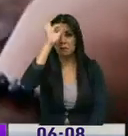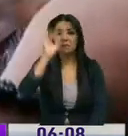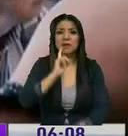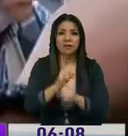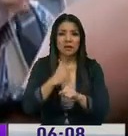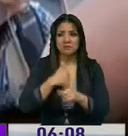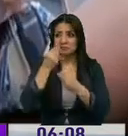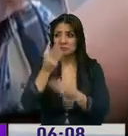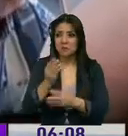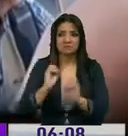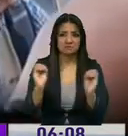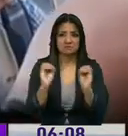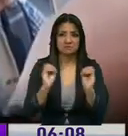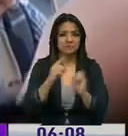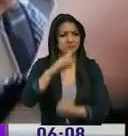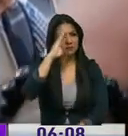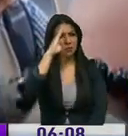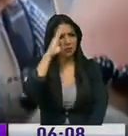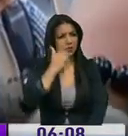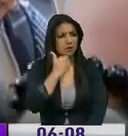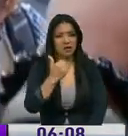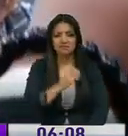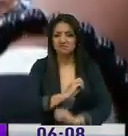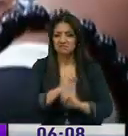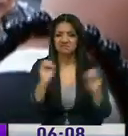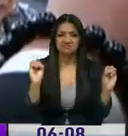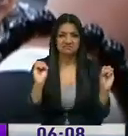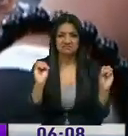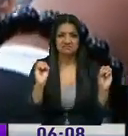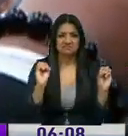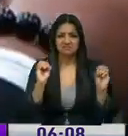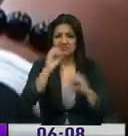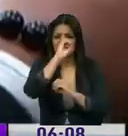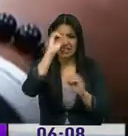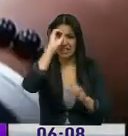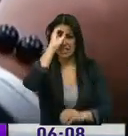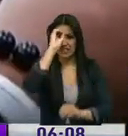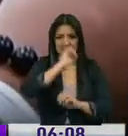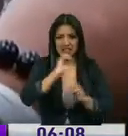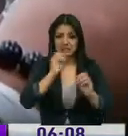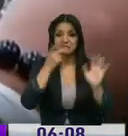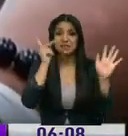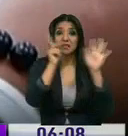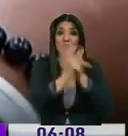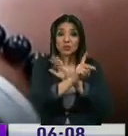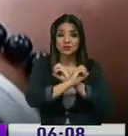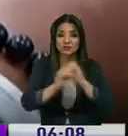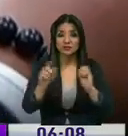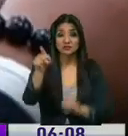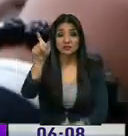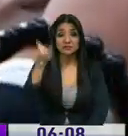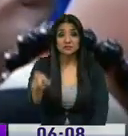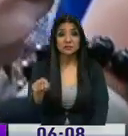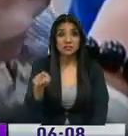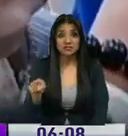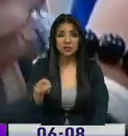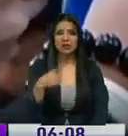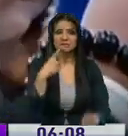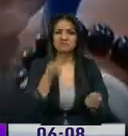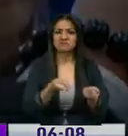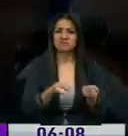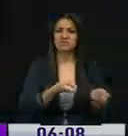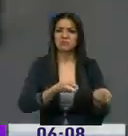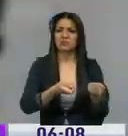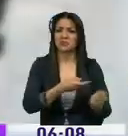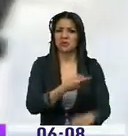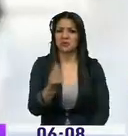nada. Oye, ¿la policía? Nada sabe nadie, porque no vio denuncia, porque el tipo es... Las tiene manipuladas las